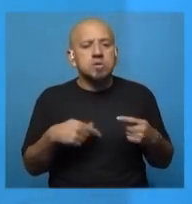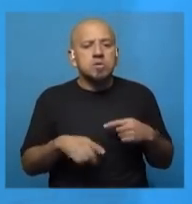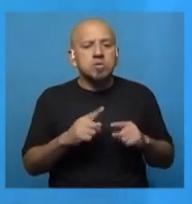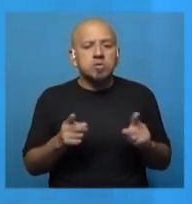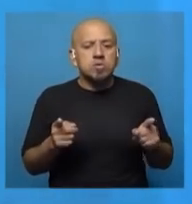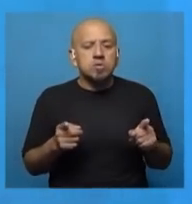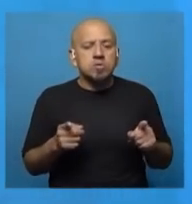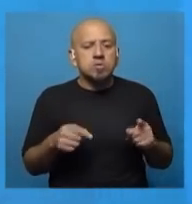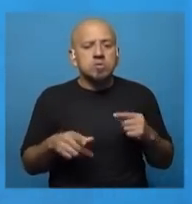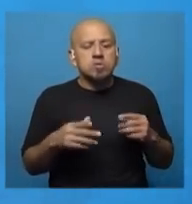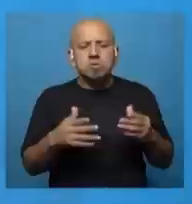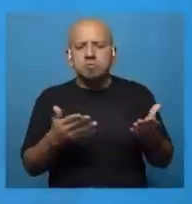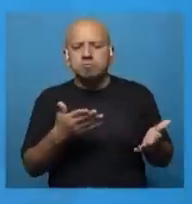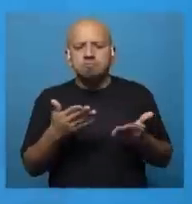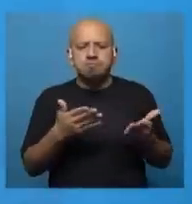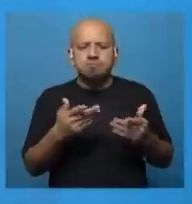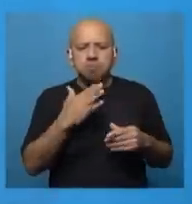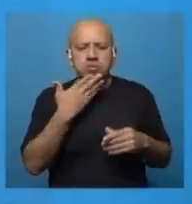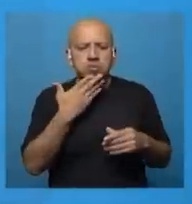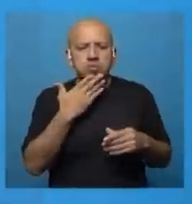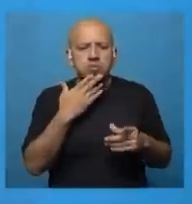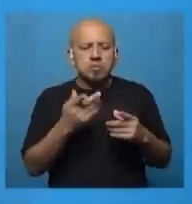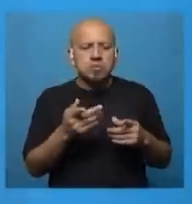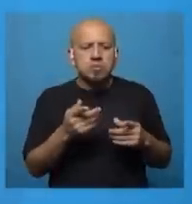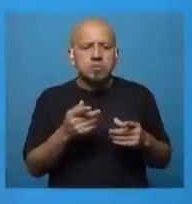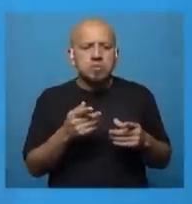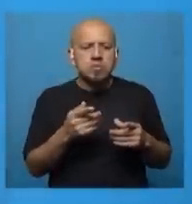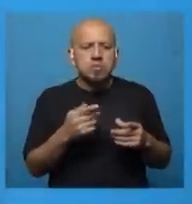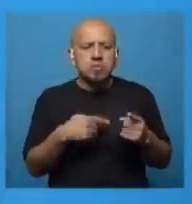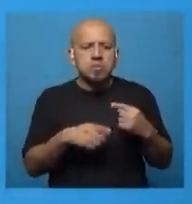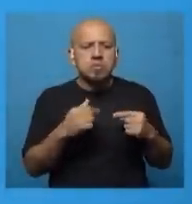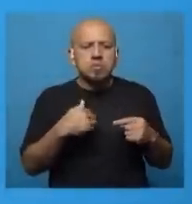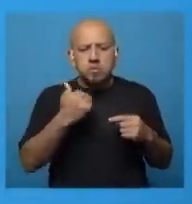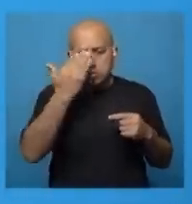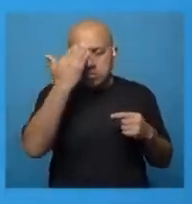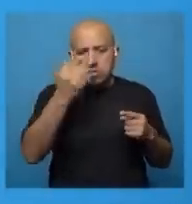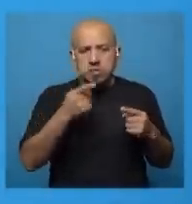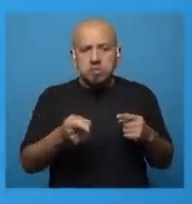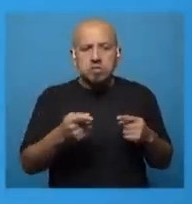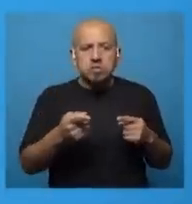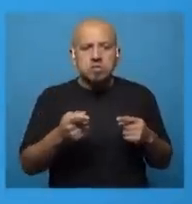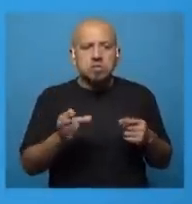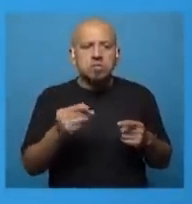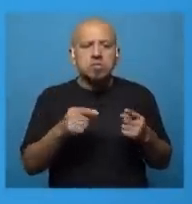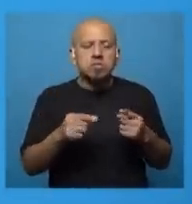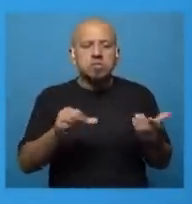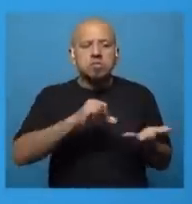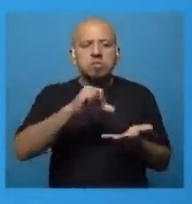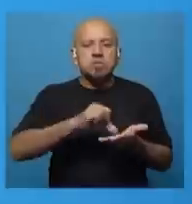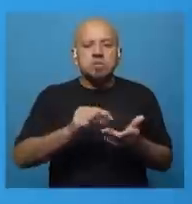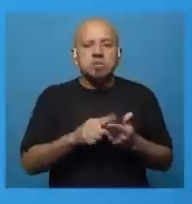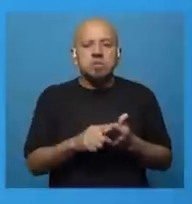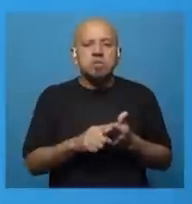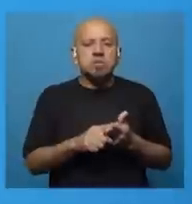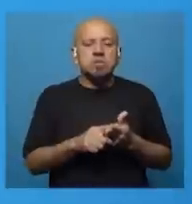cierran la suspicacias y las sospechas en todos estos casos no son del frente amplio son de toda la ciudadanía y la forma